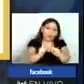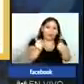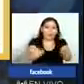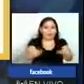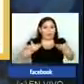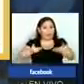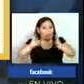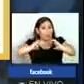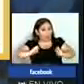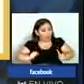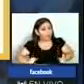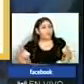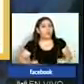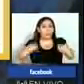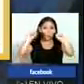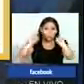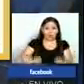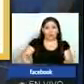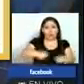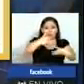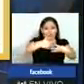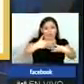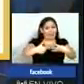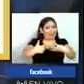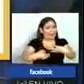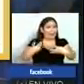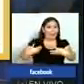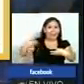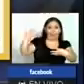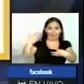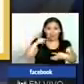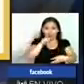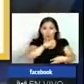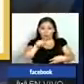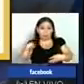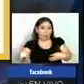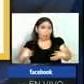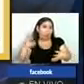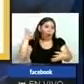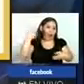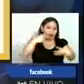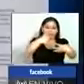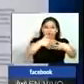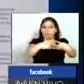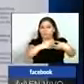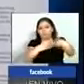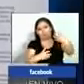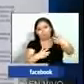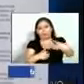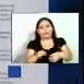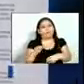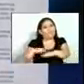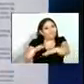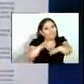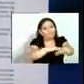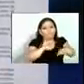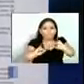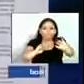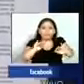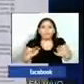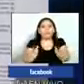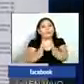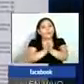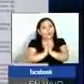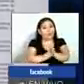Las facultades legales Que siempre ha tenido Y que Inconstitucionalmente Dice le quitaron El mandatario Reiteró El llamado En redes sociales